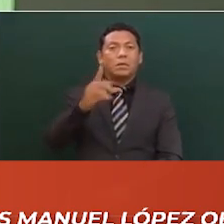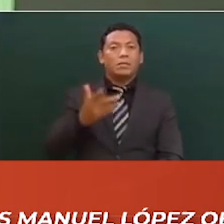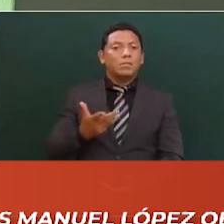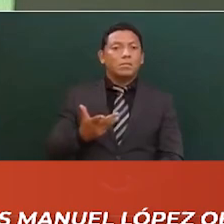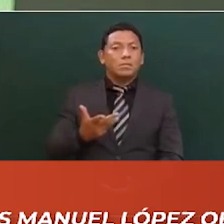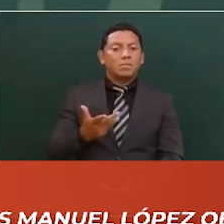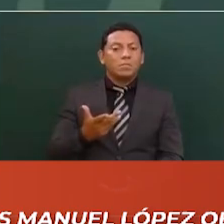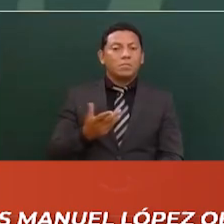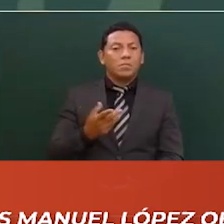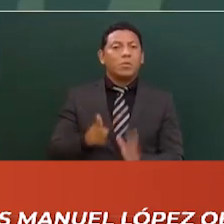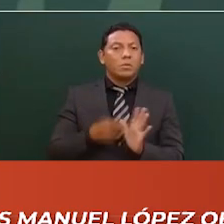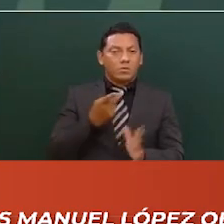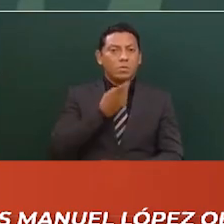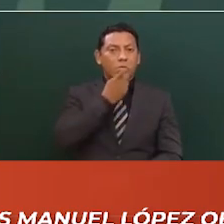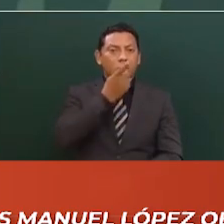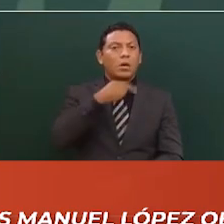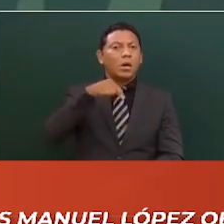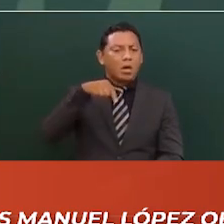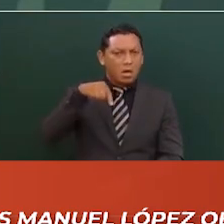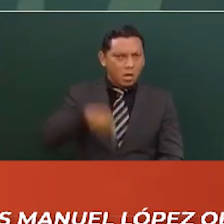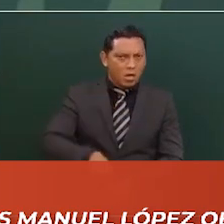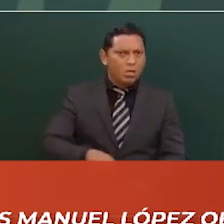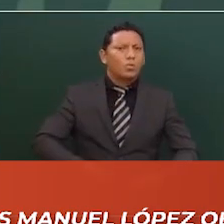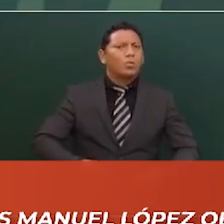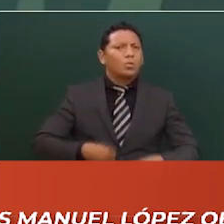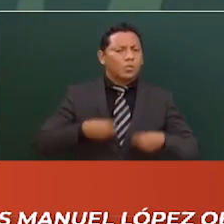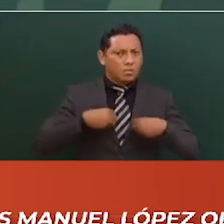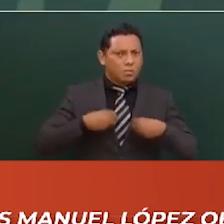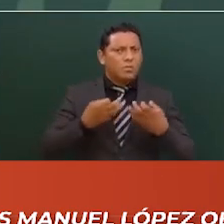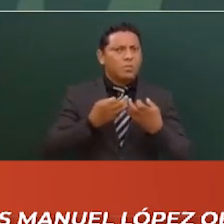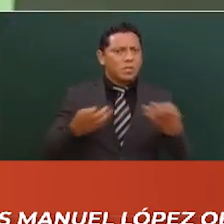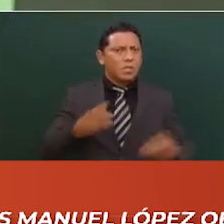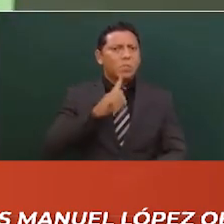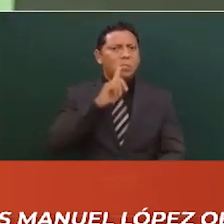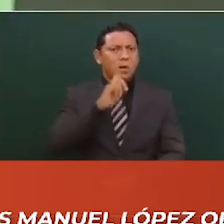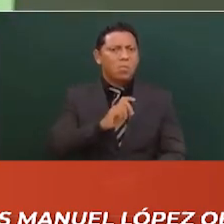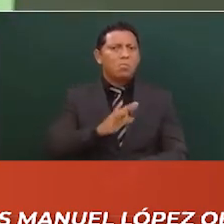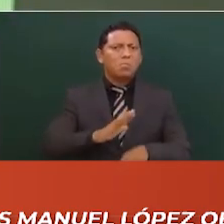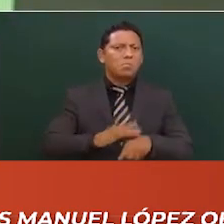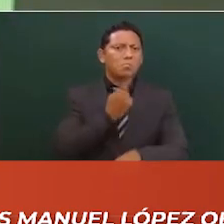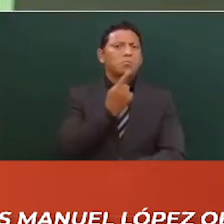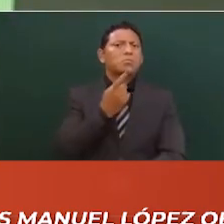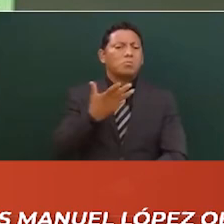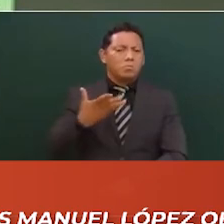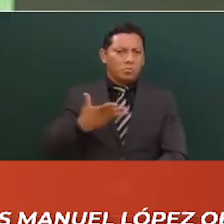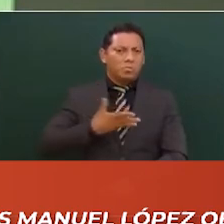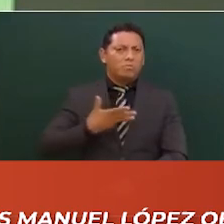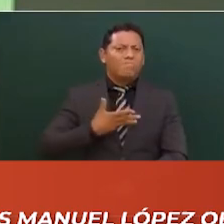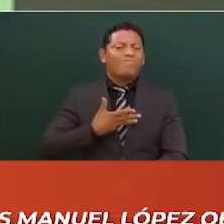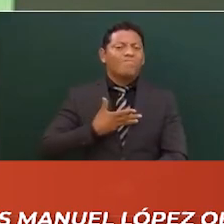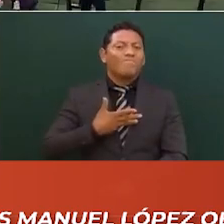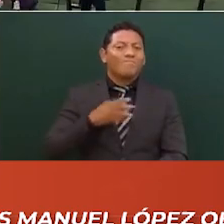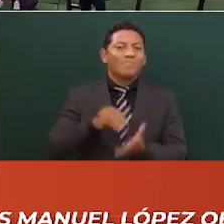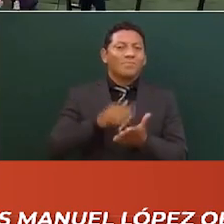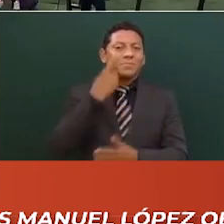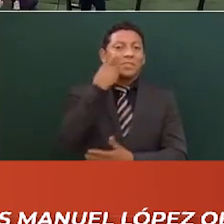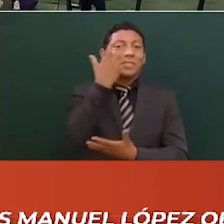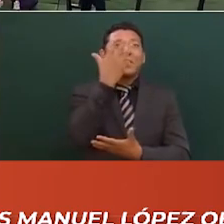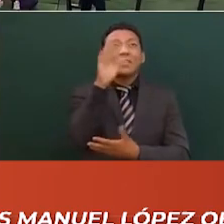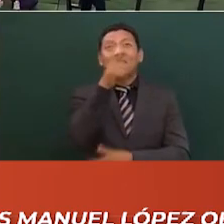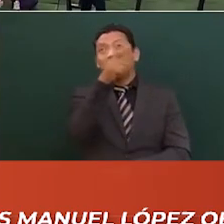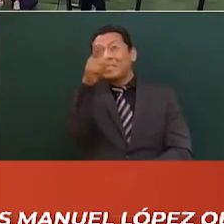Lo repito aquí en mi tierra, en mi agua, porque tengo en el fondo esas ceibas. Miren qué